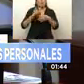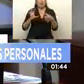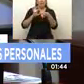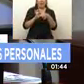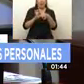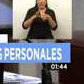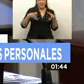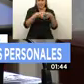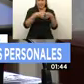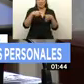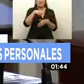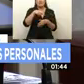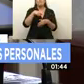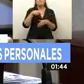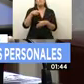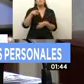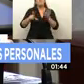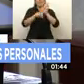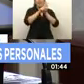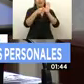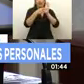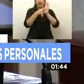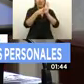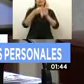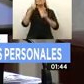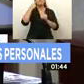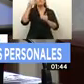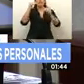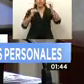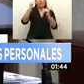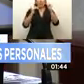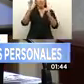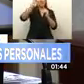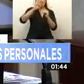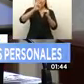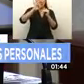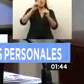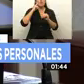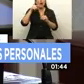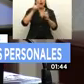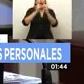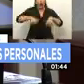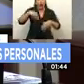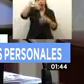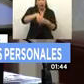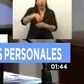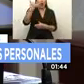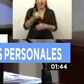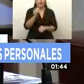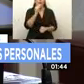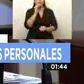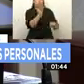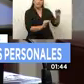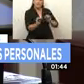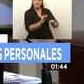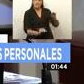eh bajo la ley de déficit cero se esconde Un diseño un dibujo Si se quiere